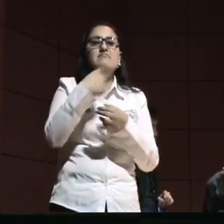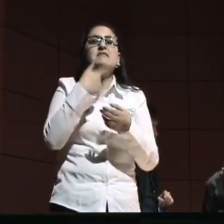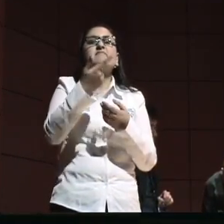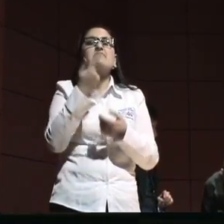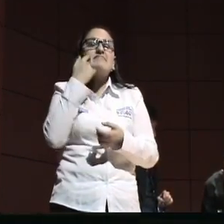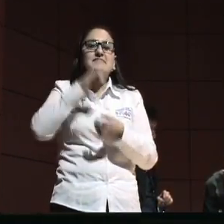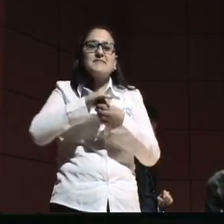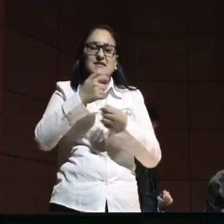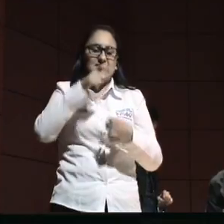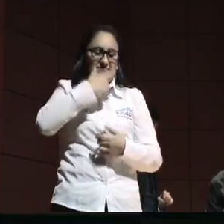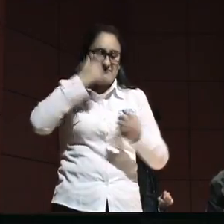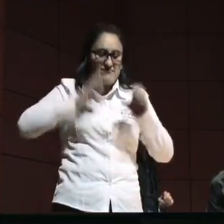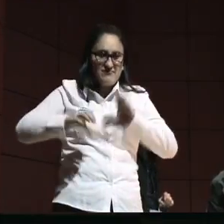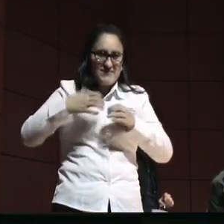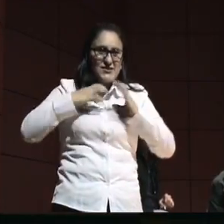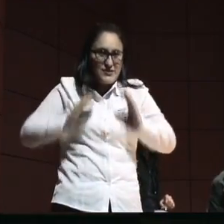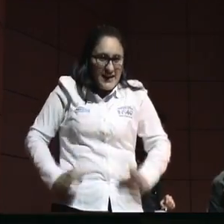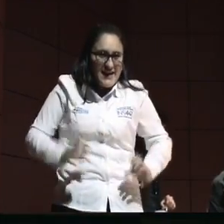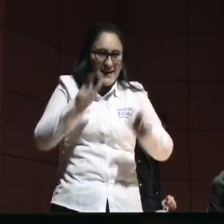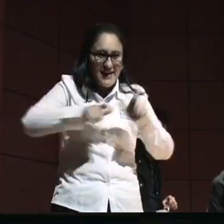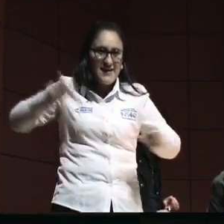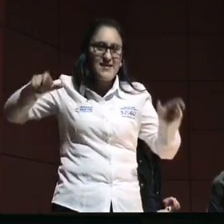ciudadanía, corporeidad,